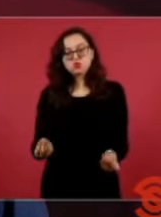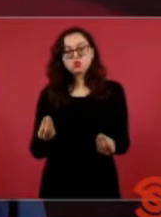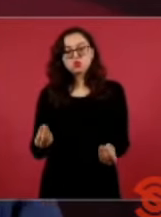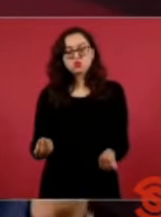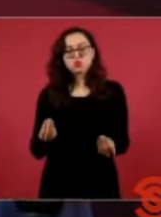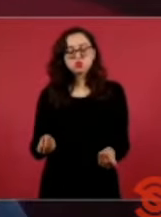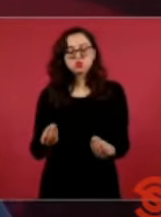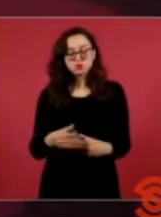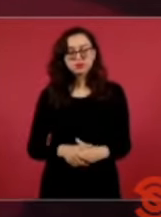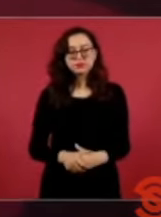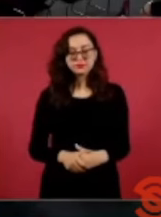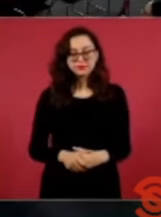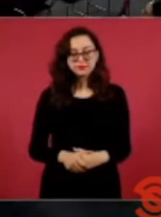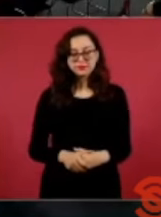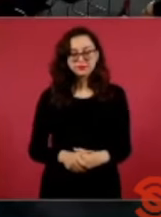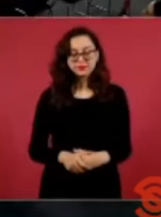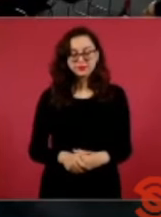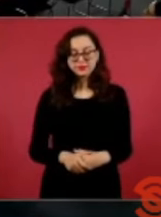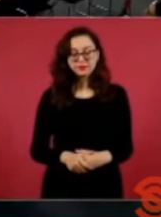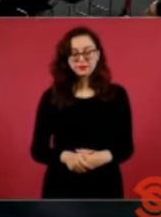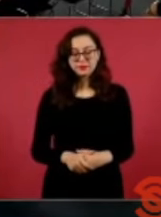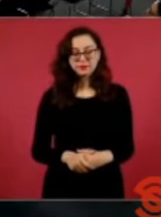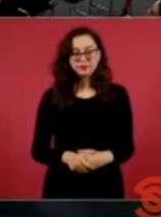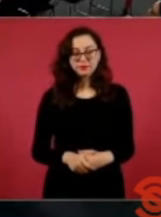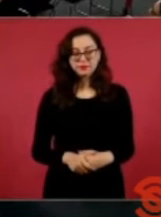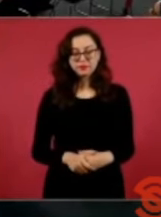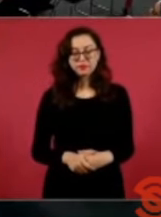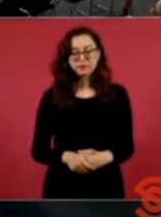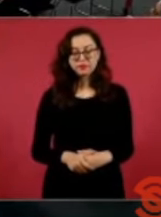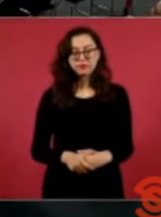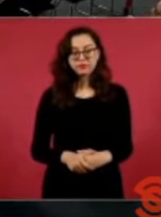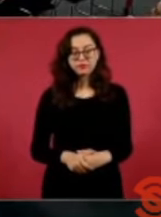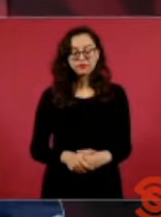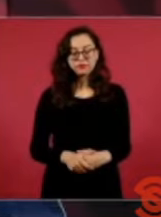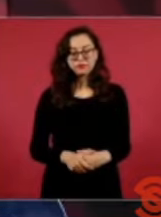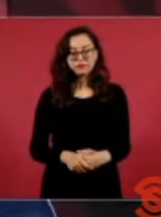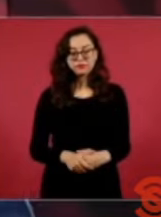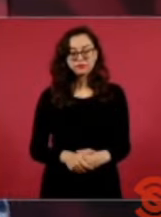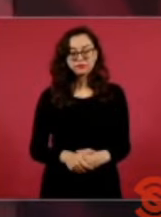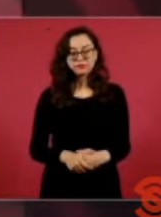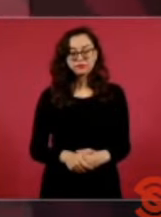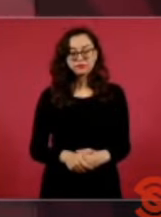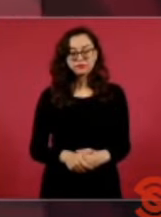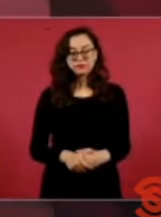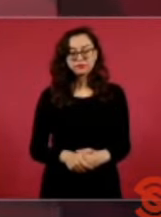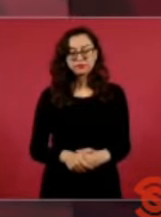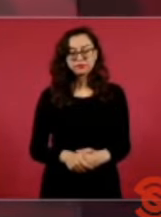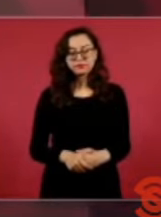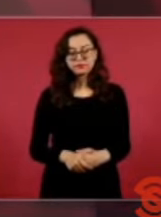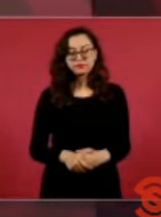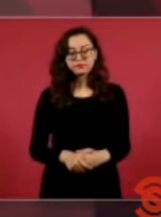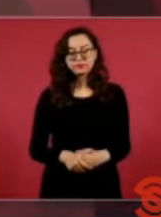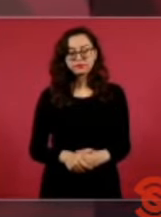de que solo por cancelar la caja de ahorro fueron